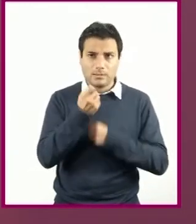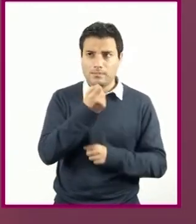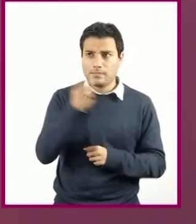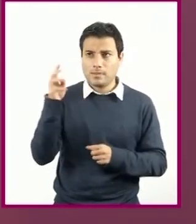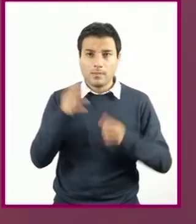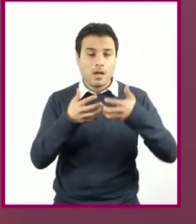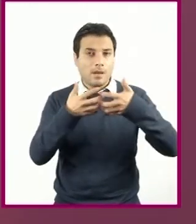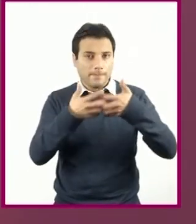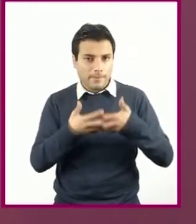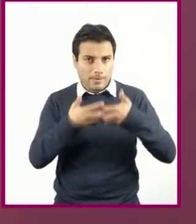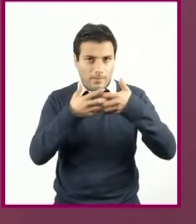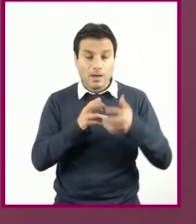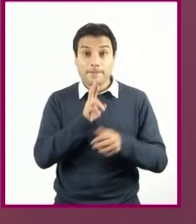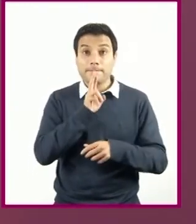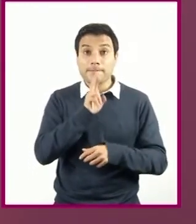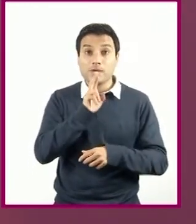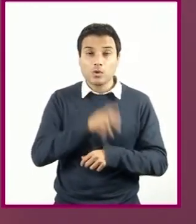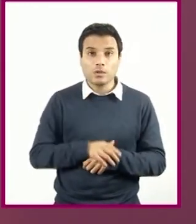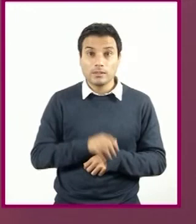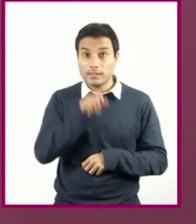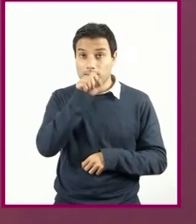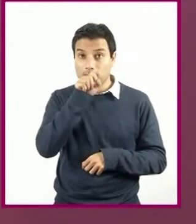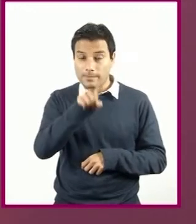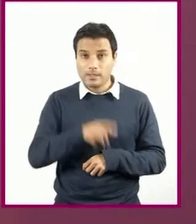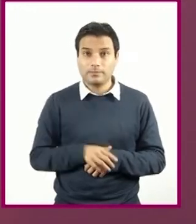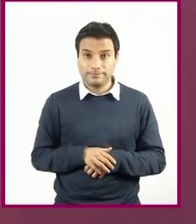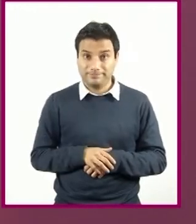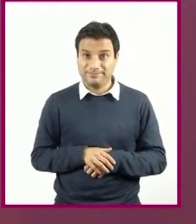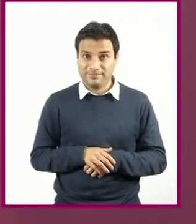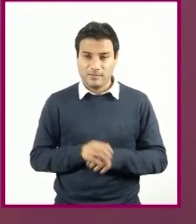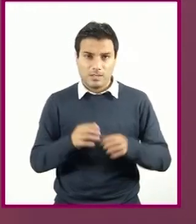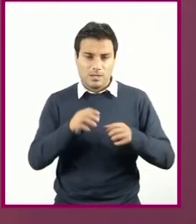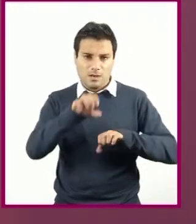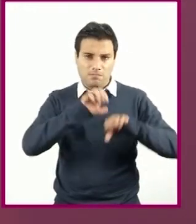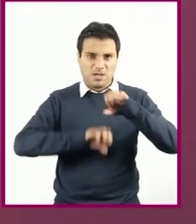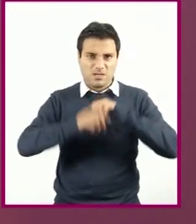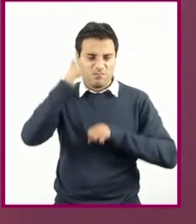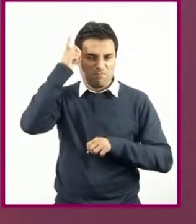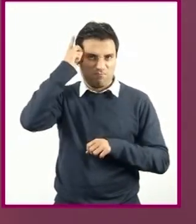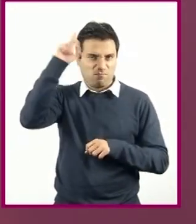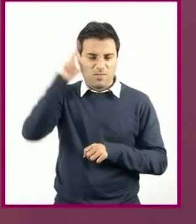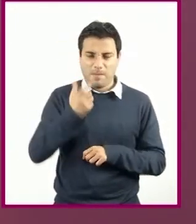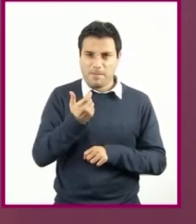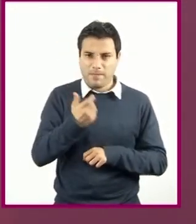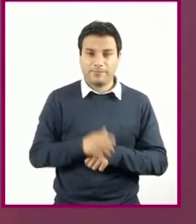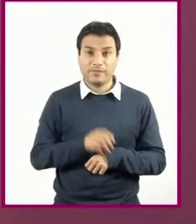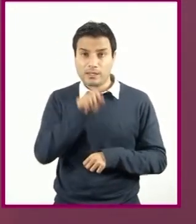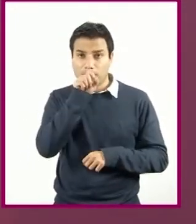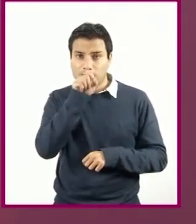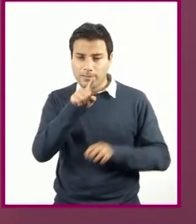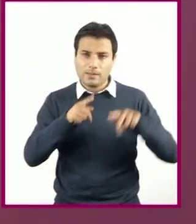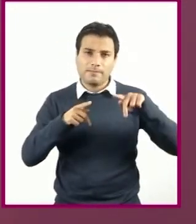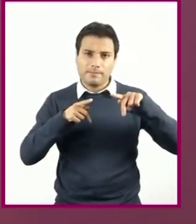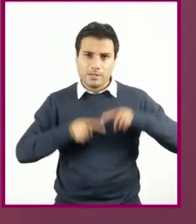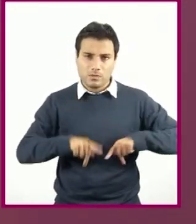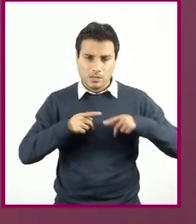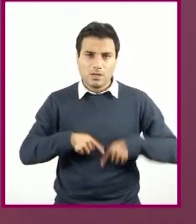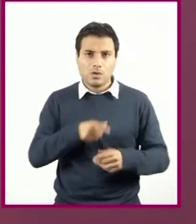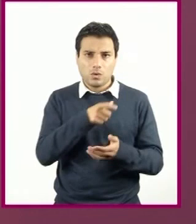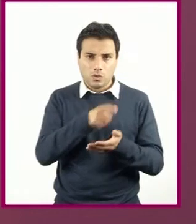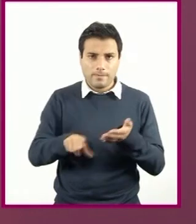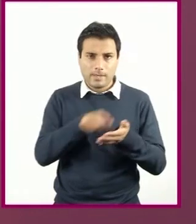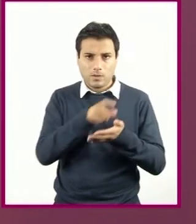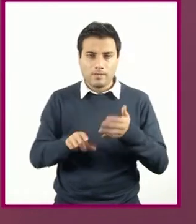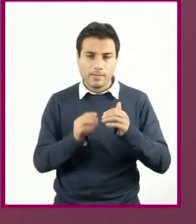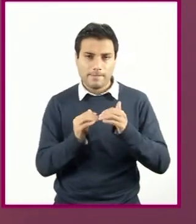industrializados, concentración del capital en las grandes empresas, mayor demanda de los bienes de consumo y